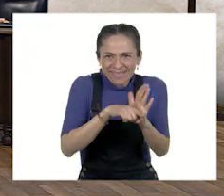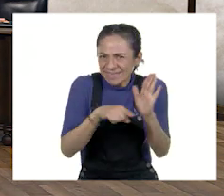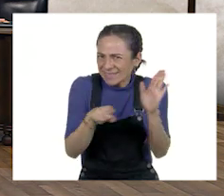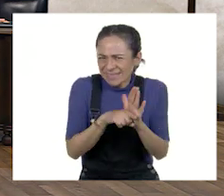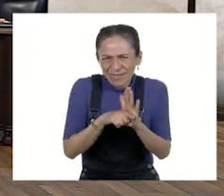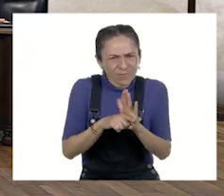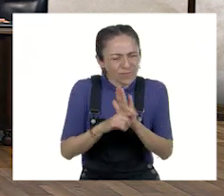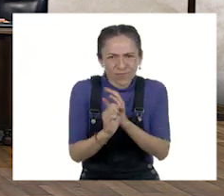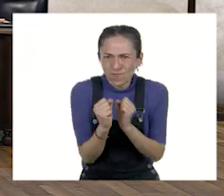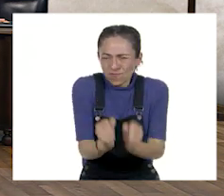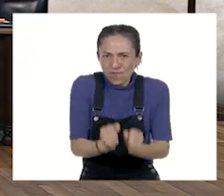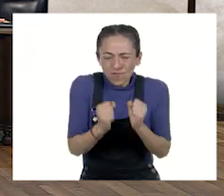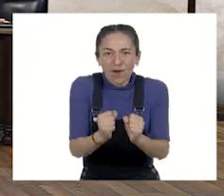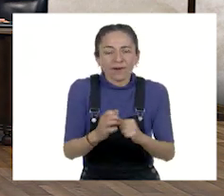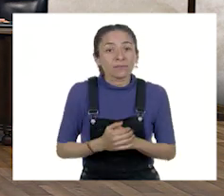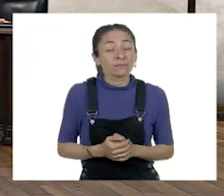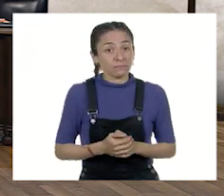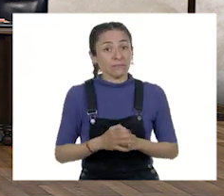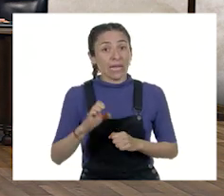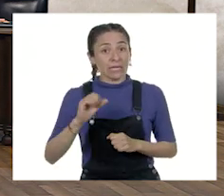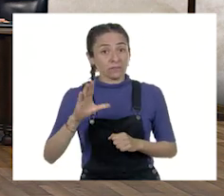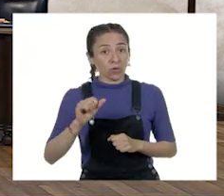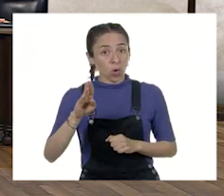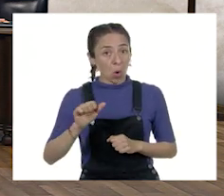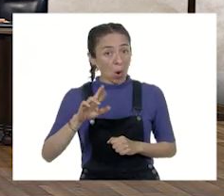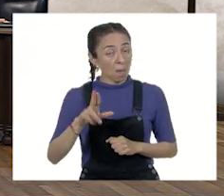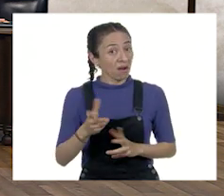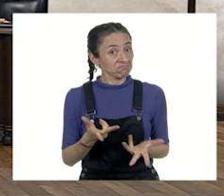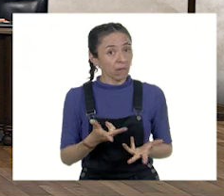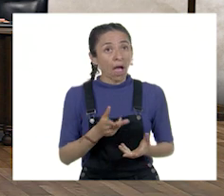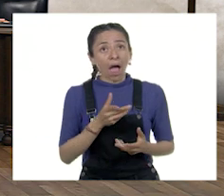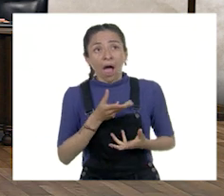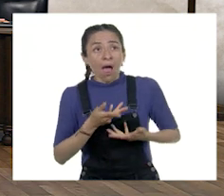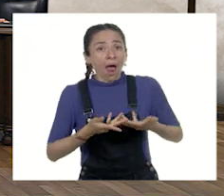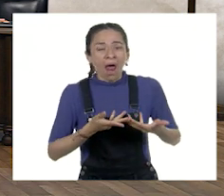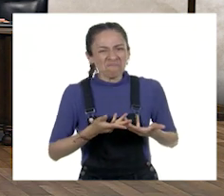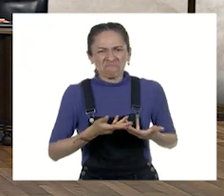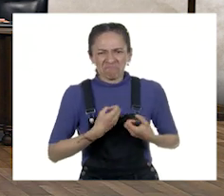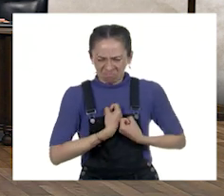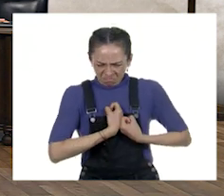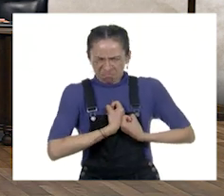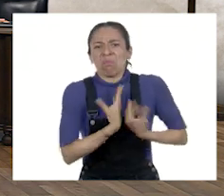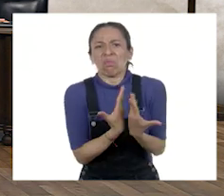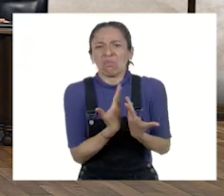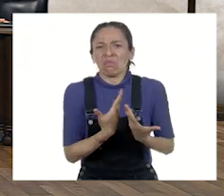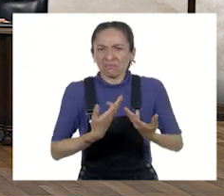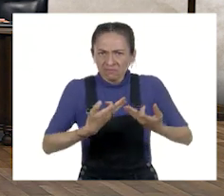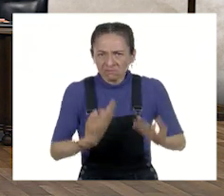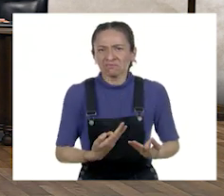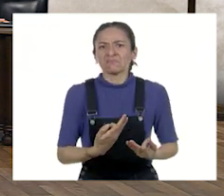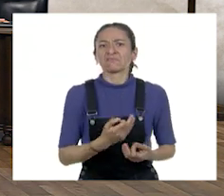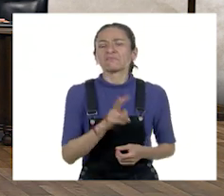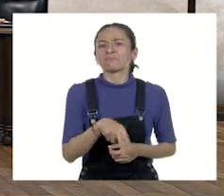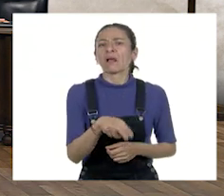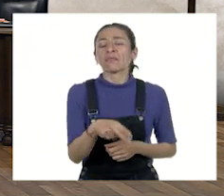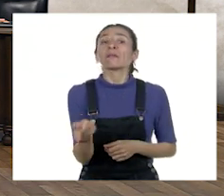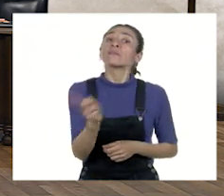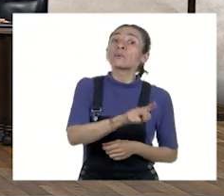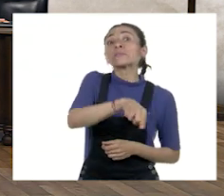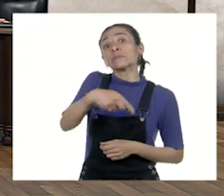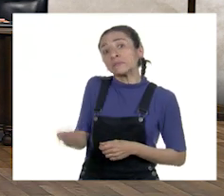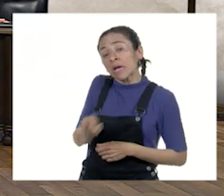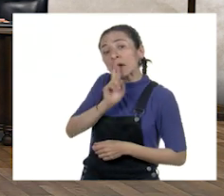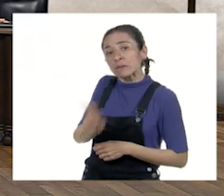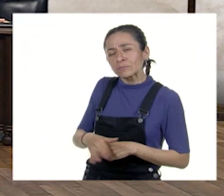Martínez de Escobar sí que no tenía pelos en la lengua. Por eso, Pallavicini no dudó en contestarle. A mí me pueden discutir